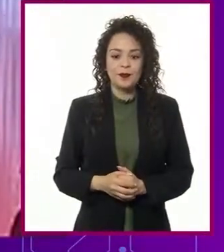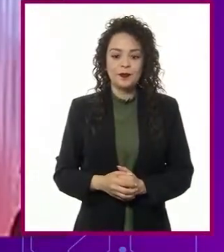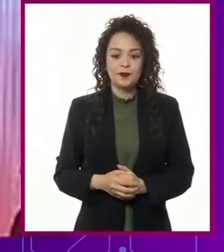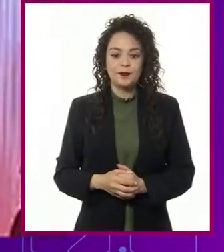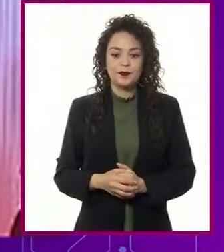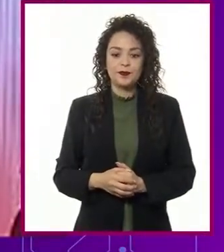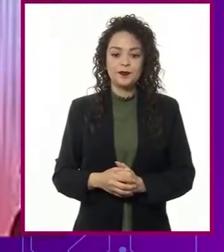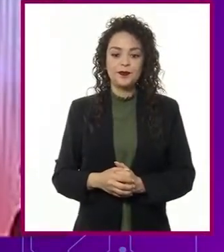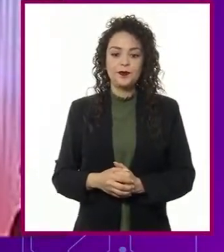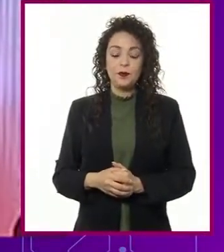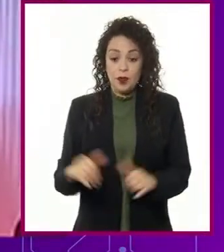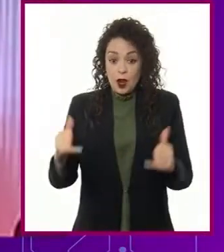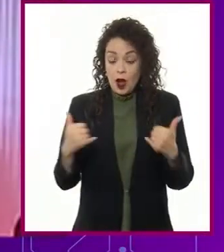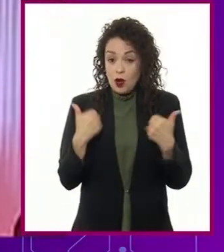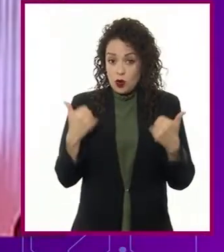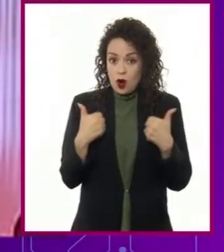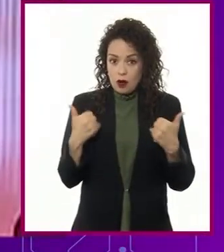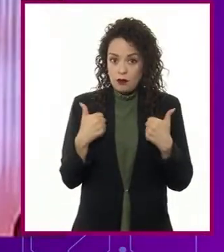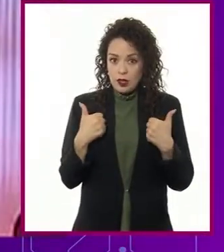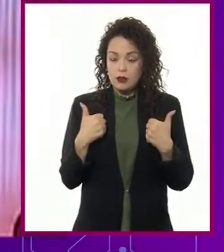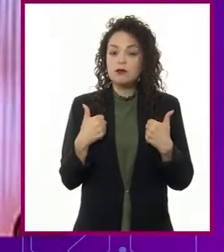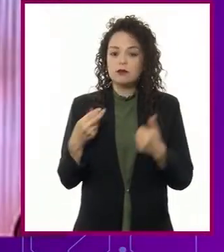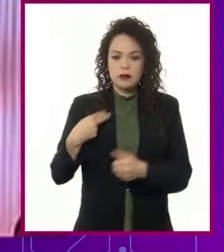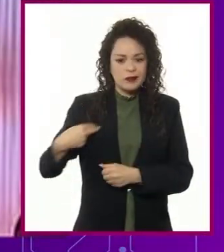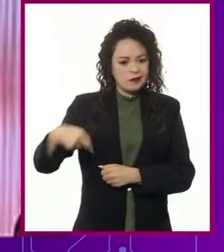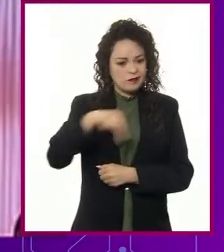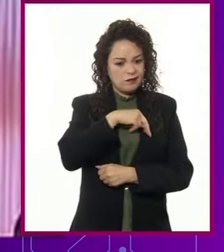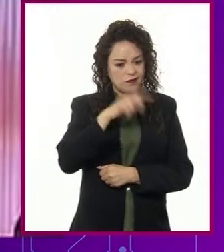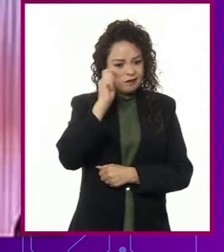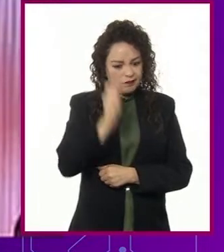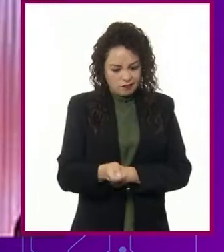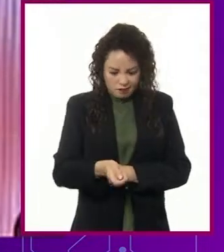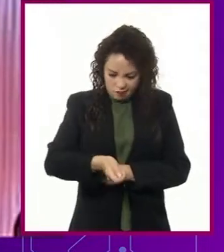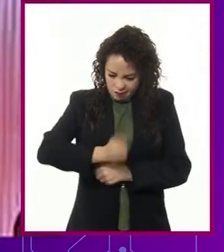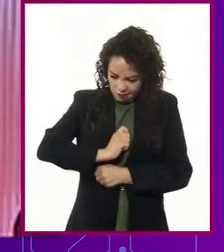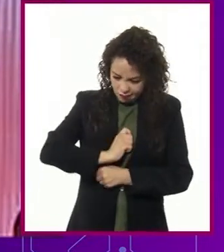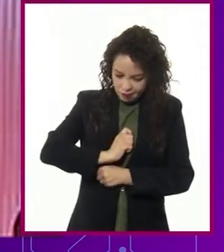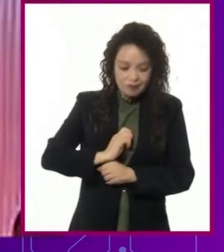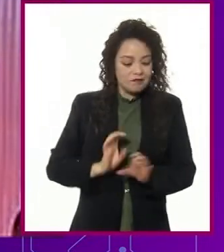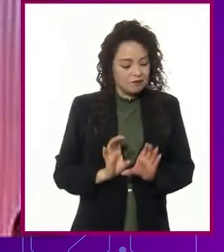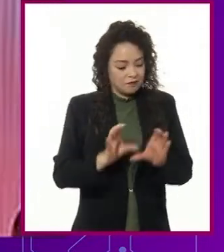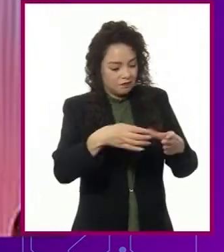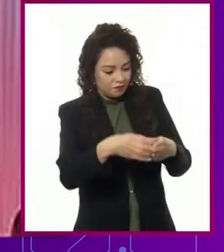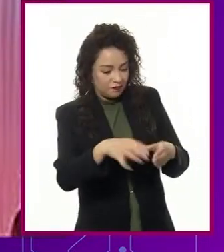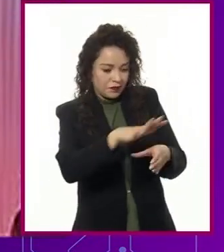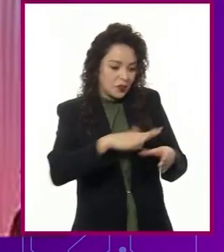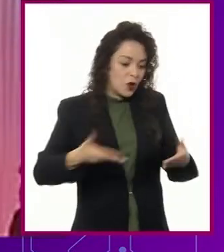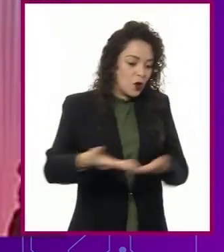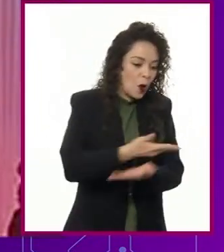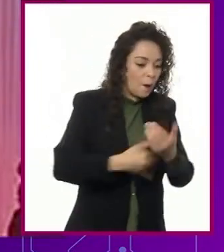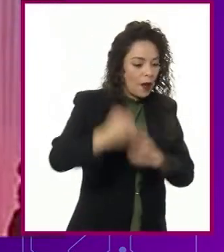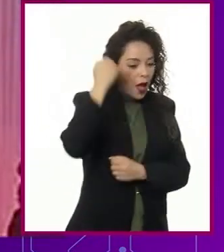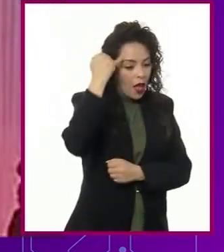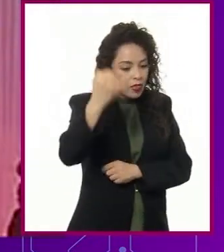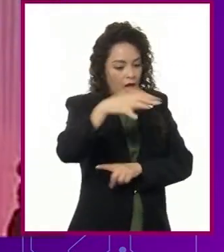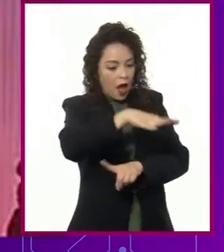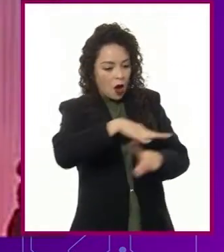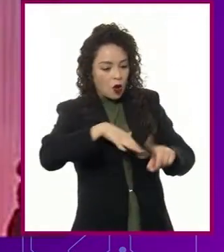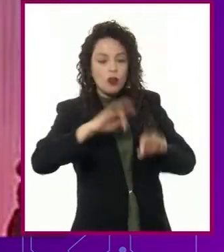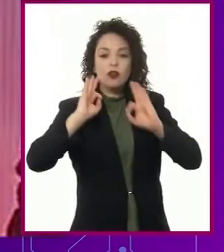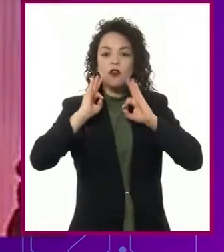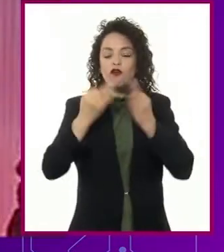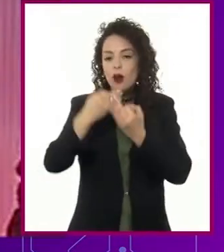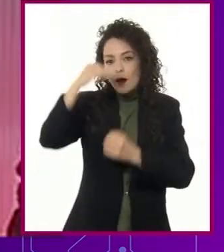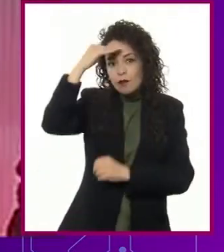Los jóvenes construimos una identidad colectiva, con quienes compartimos ideas, contextos, formas de pensar, problemas